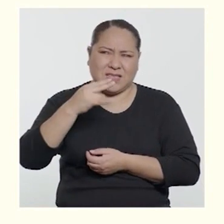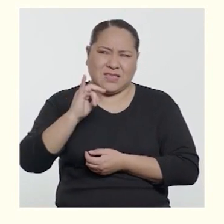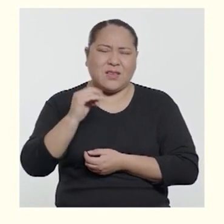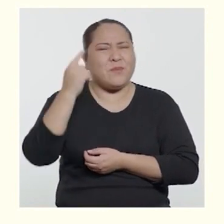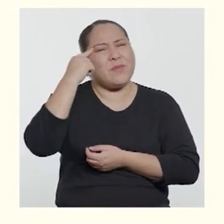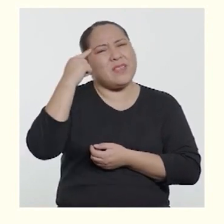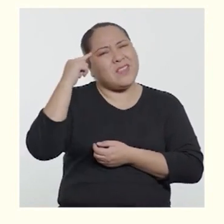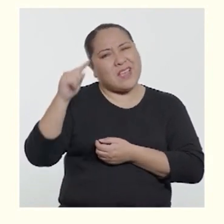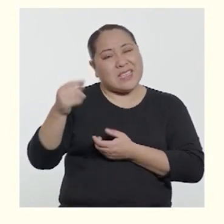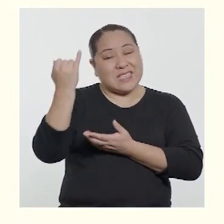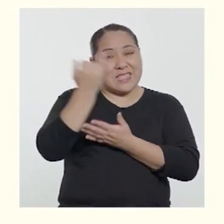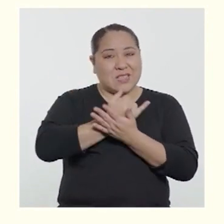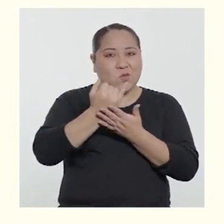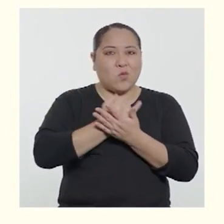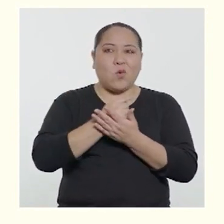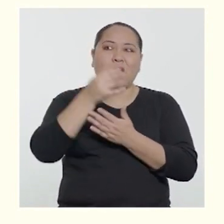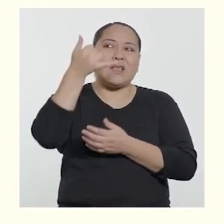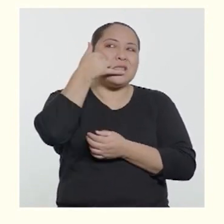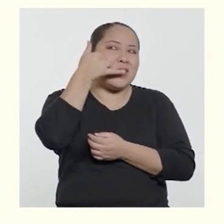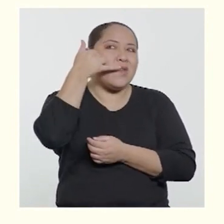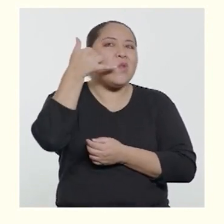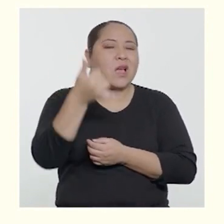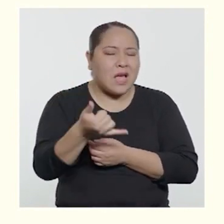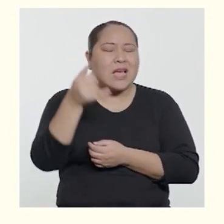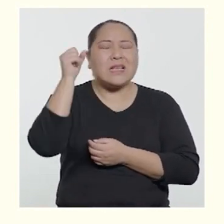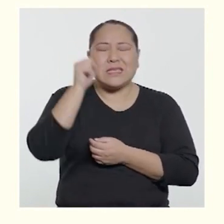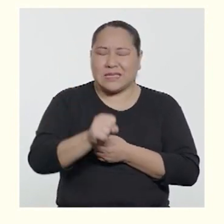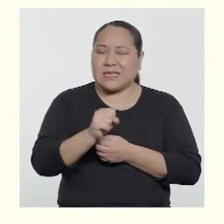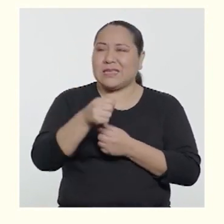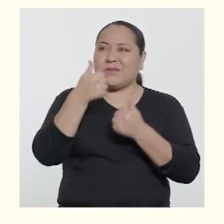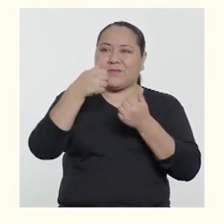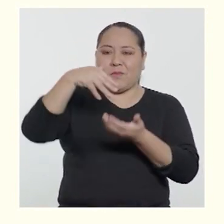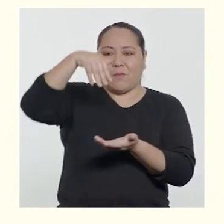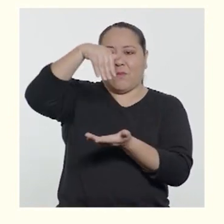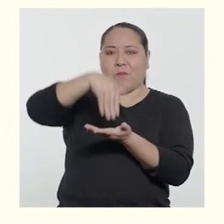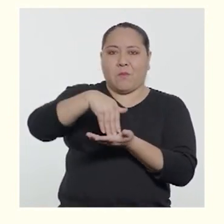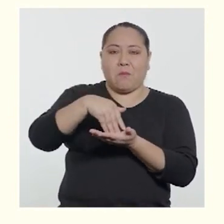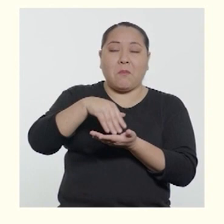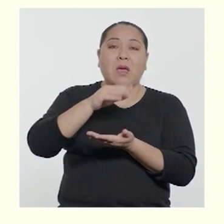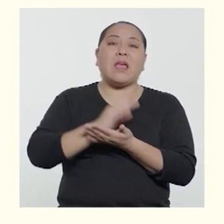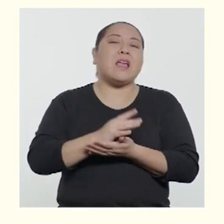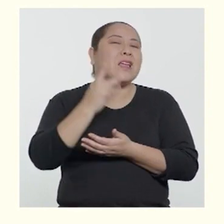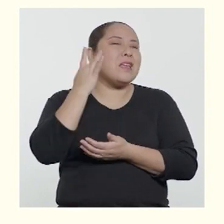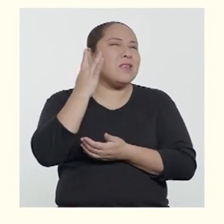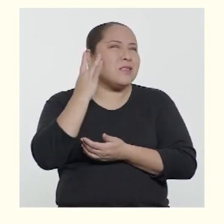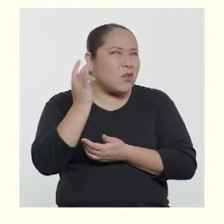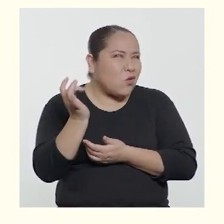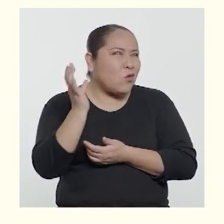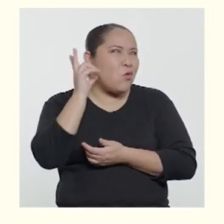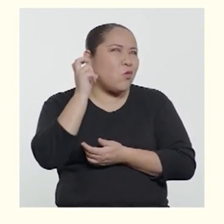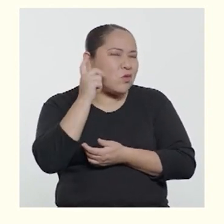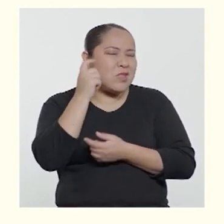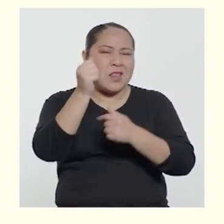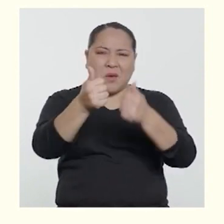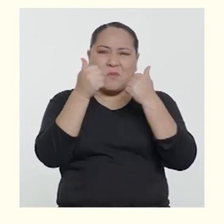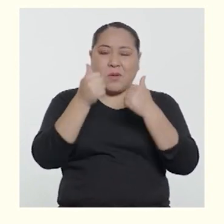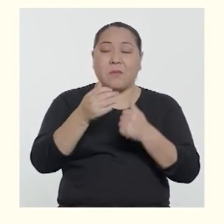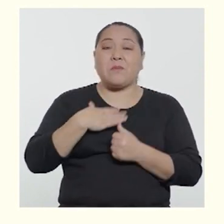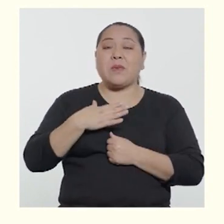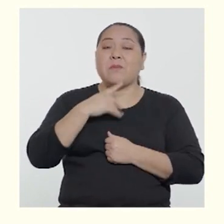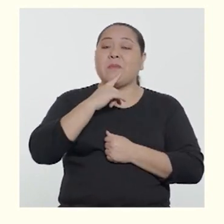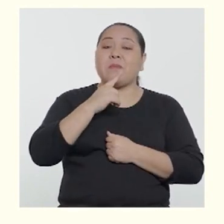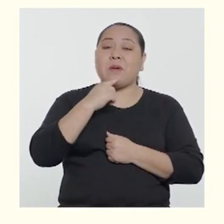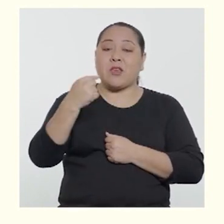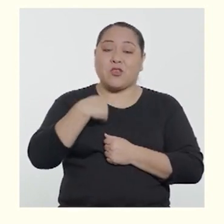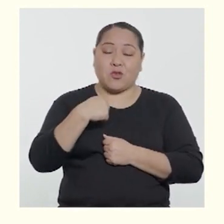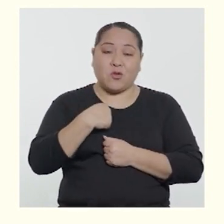Creo que con ese dibujo el celular podrá estar parado y el sonido saldrá súper bien. Mi